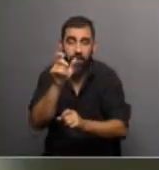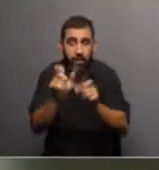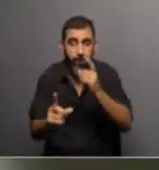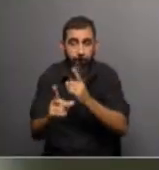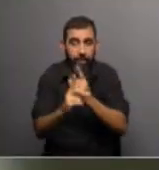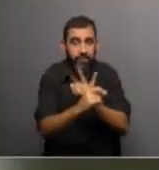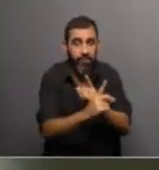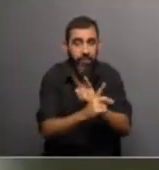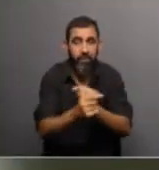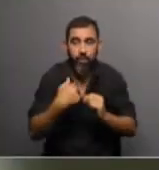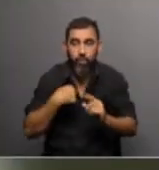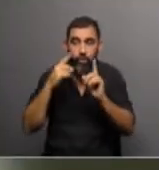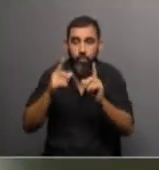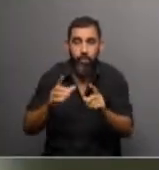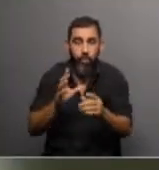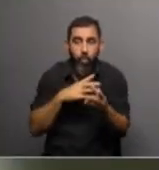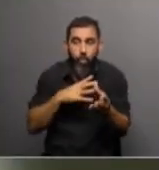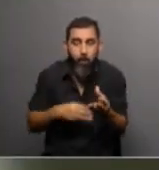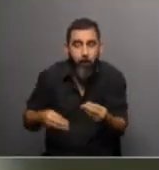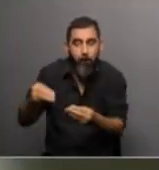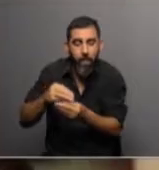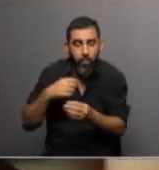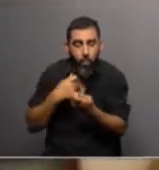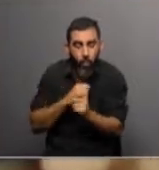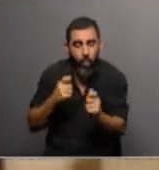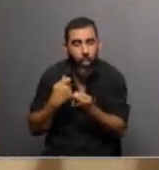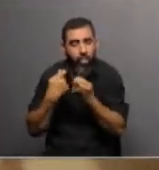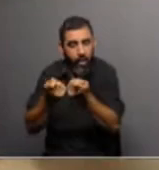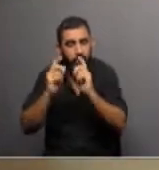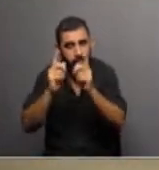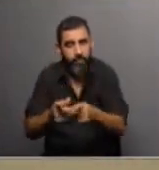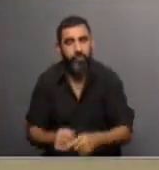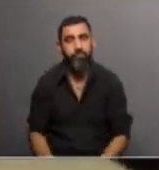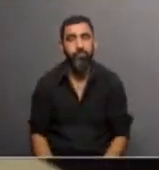que era algo que yo tenía como un plus que yo tenía que podía brindar.